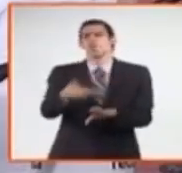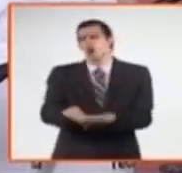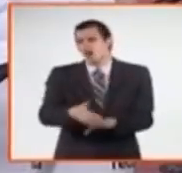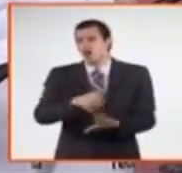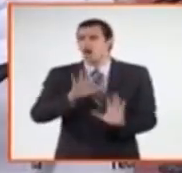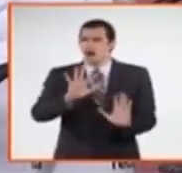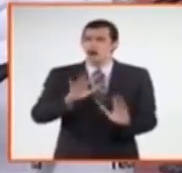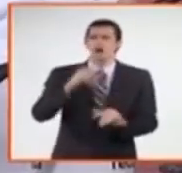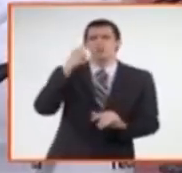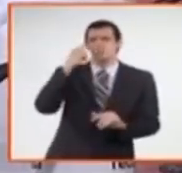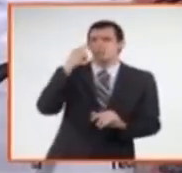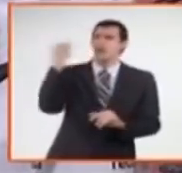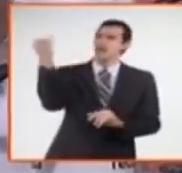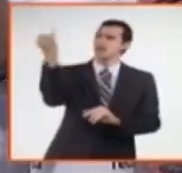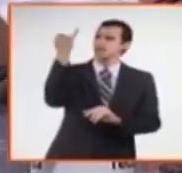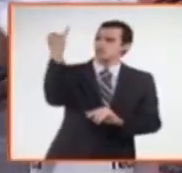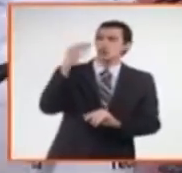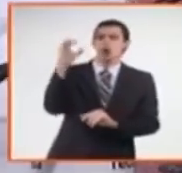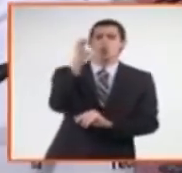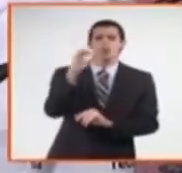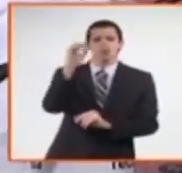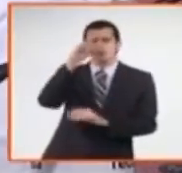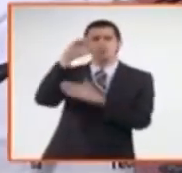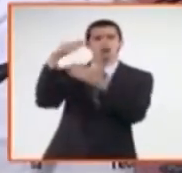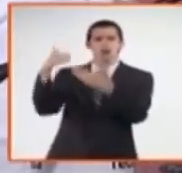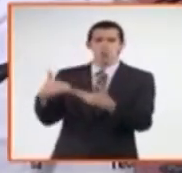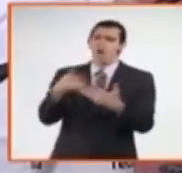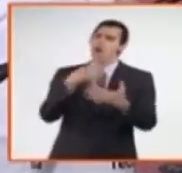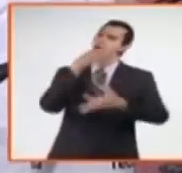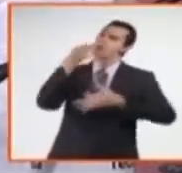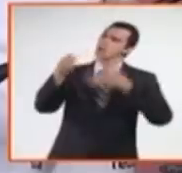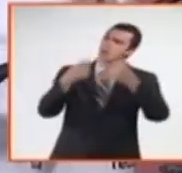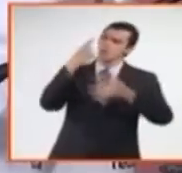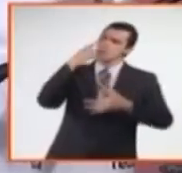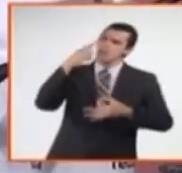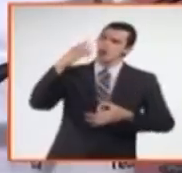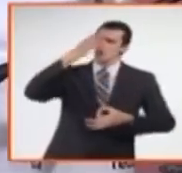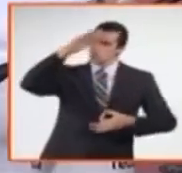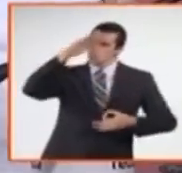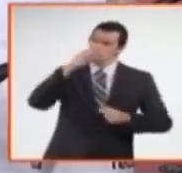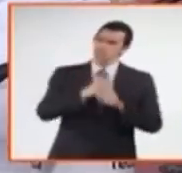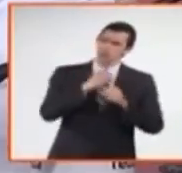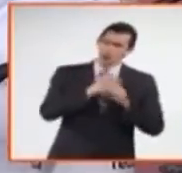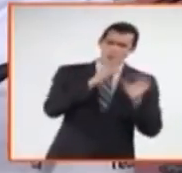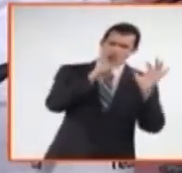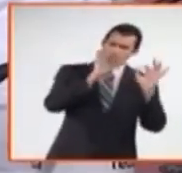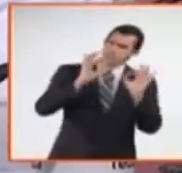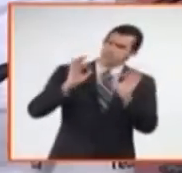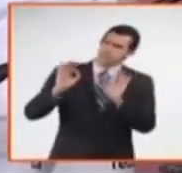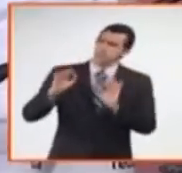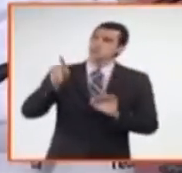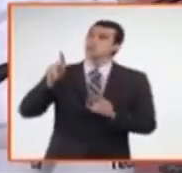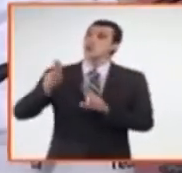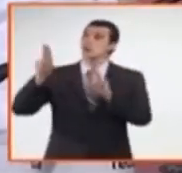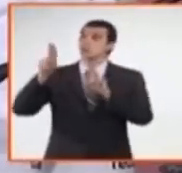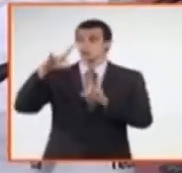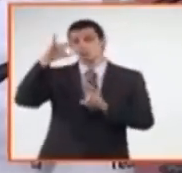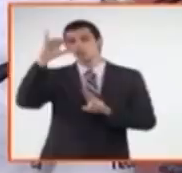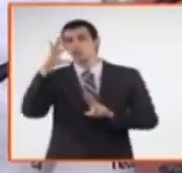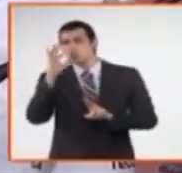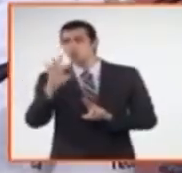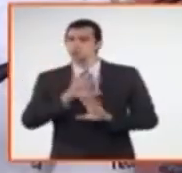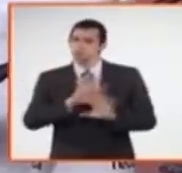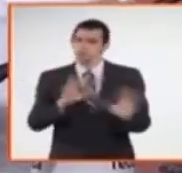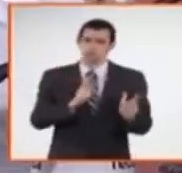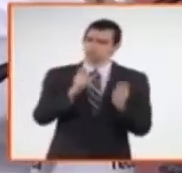vacuna como reconocen varias algunas muestras que están calificadas por la bola mes nosotros hemos ya gente cambiado con la replantación de opresiones